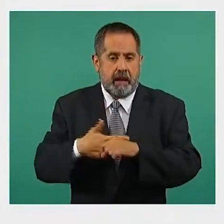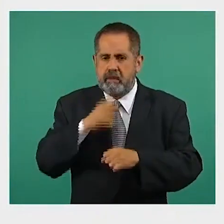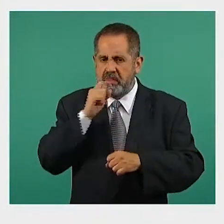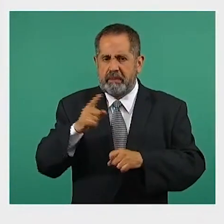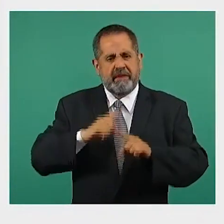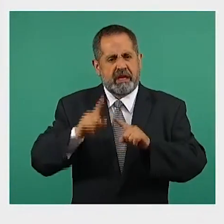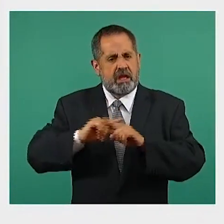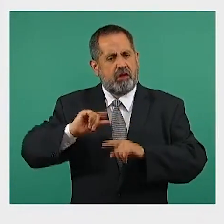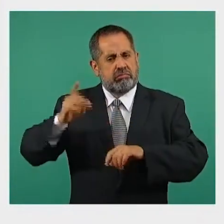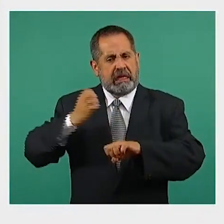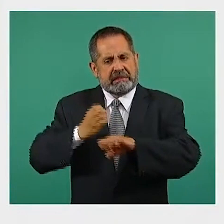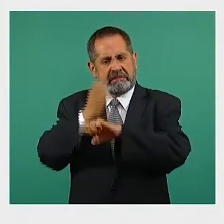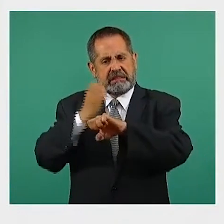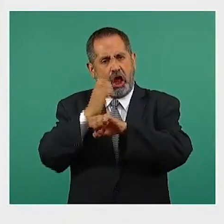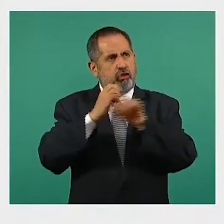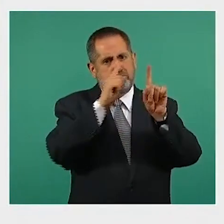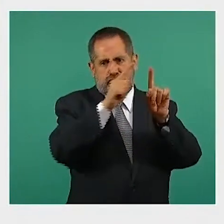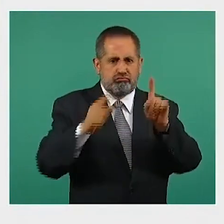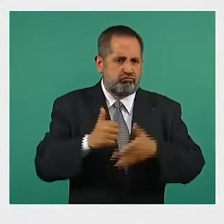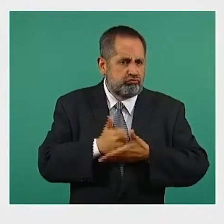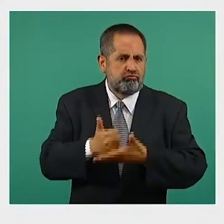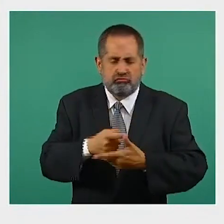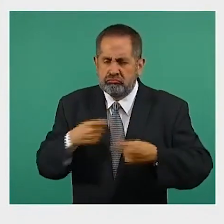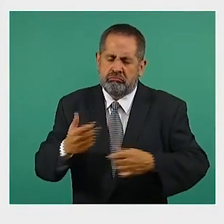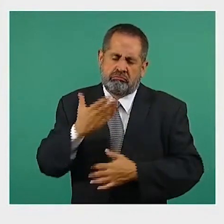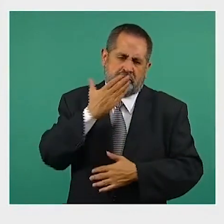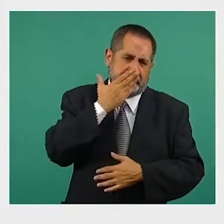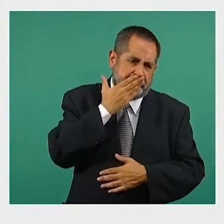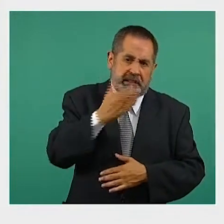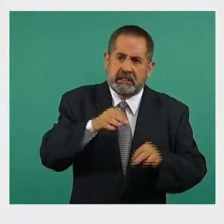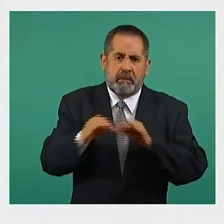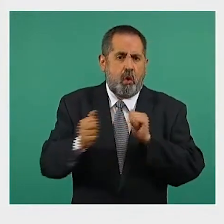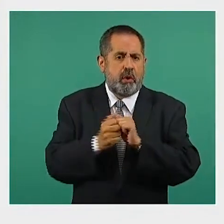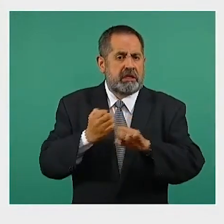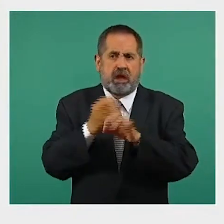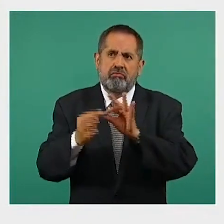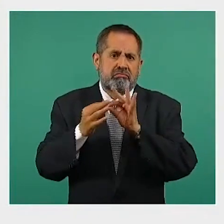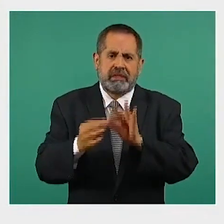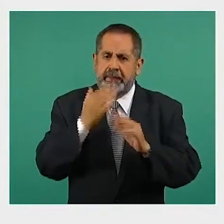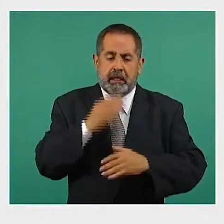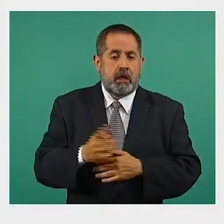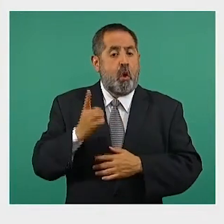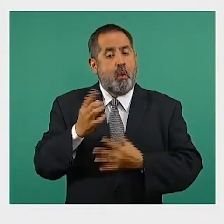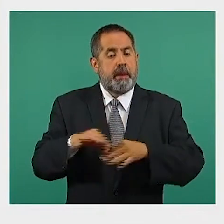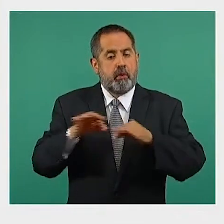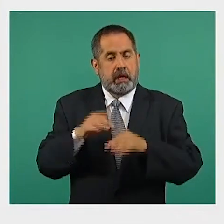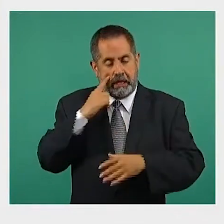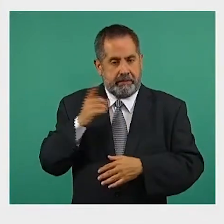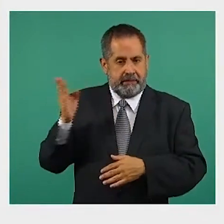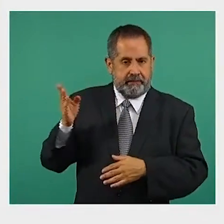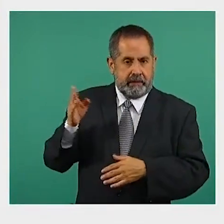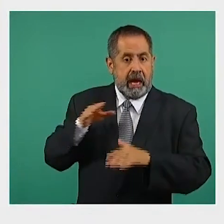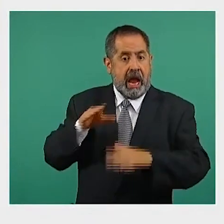las autoridades estatales, porque la colaboración con los estados ha sido indispensable. Y una parte muy importante es que vean que está el